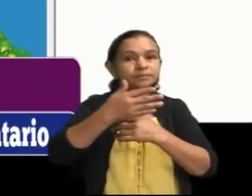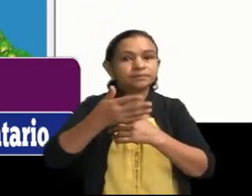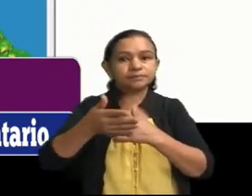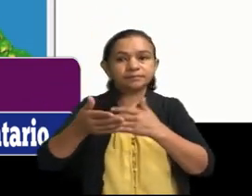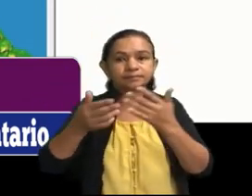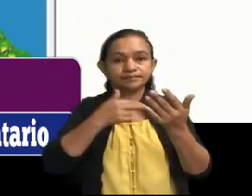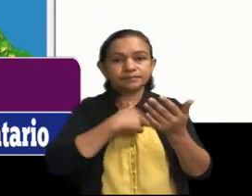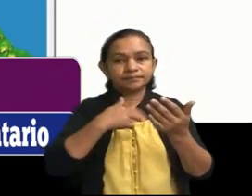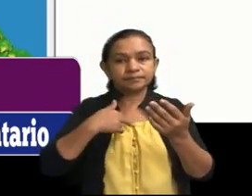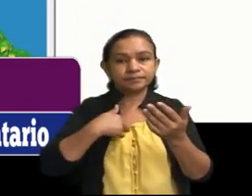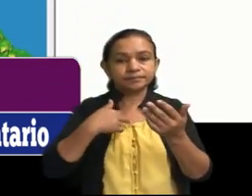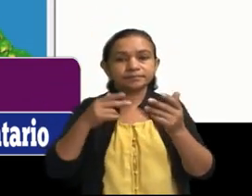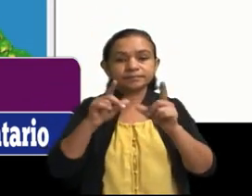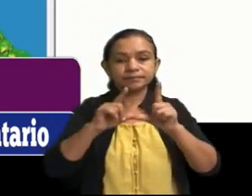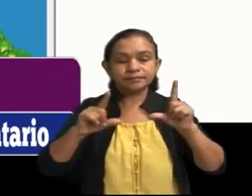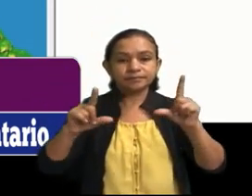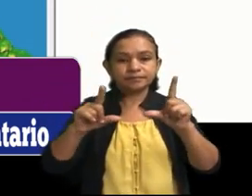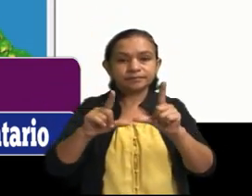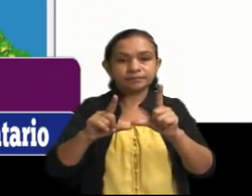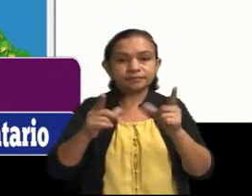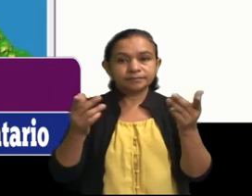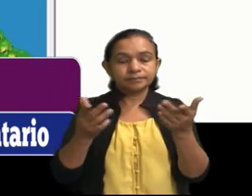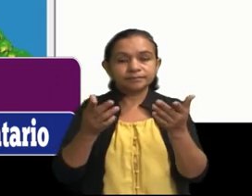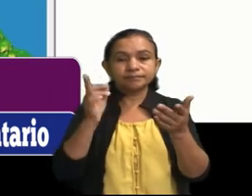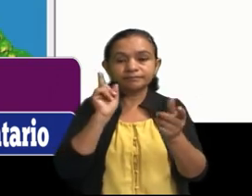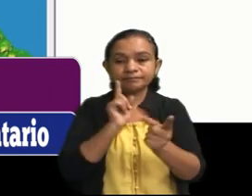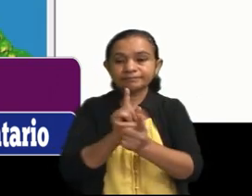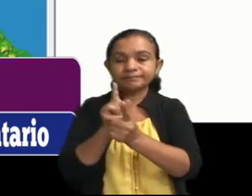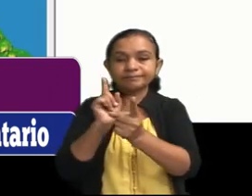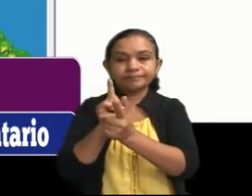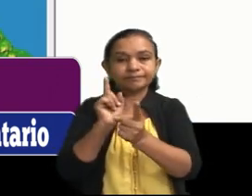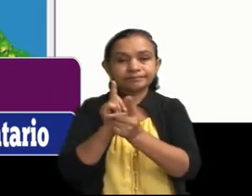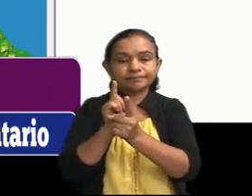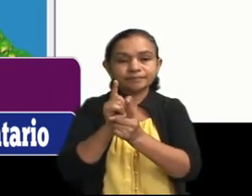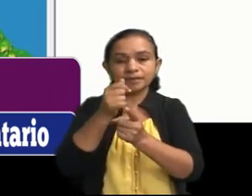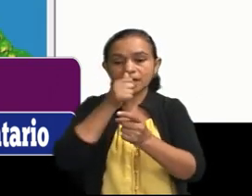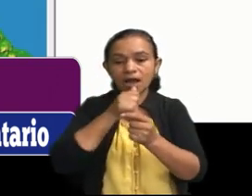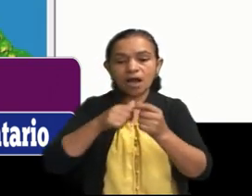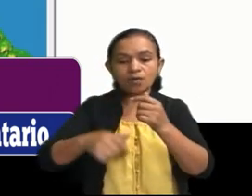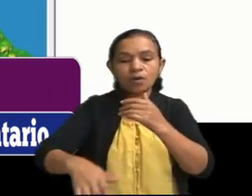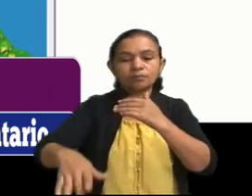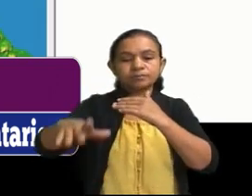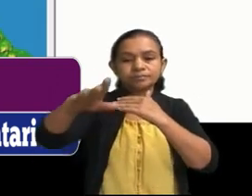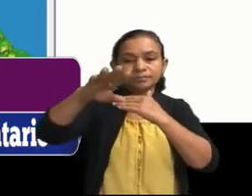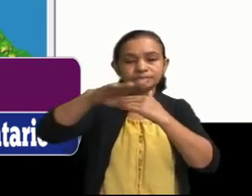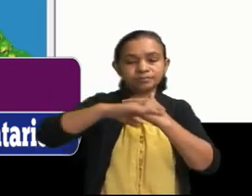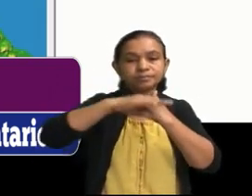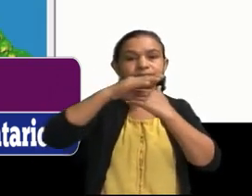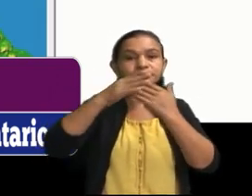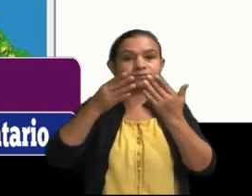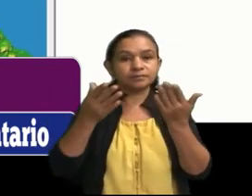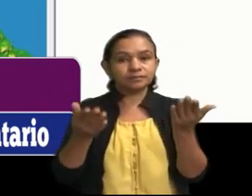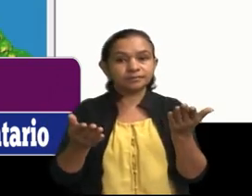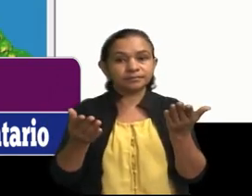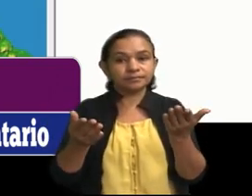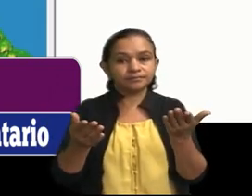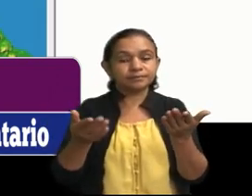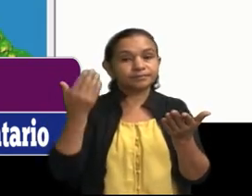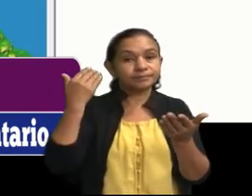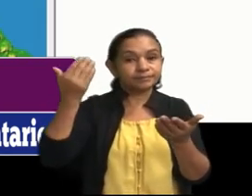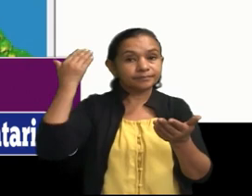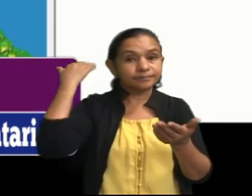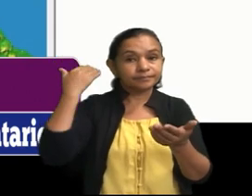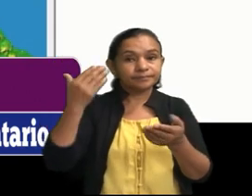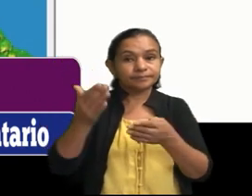sobrepasar aquellos lugares que nosotros tenemos identificados como inundables, pero en lo que ha sido histórico,